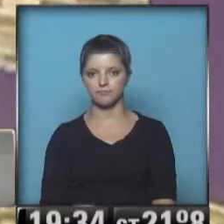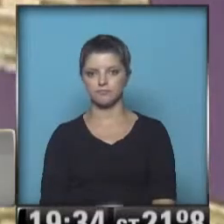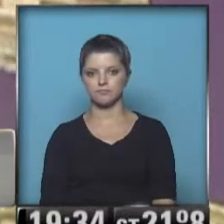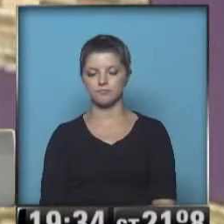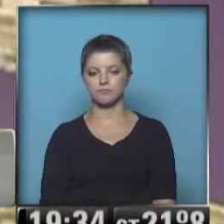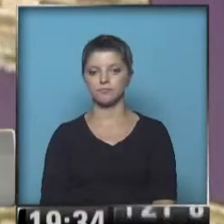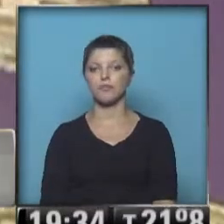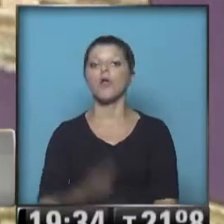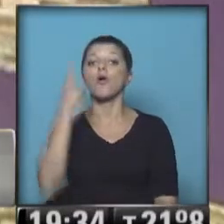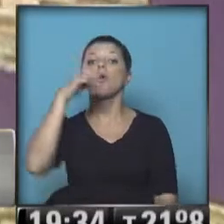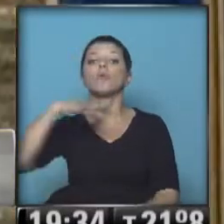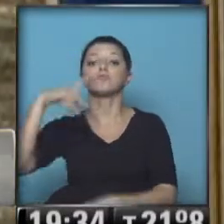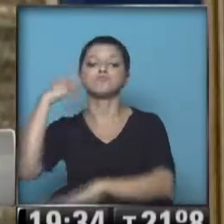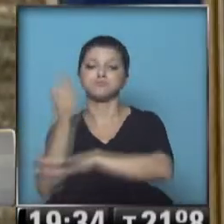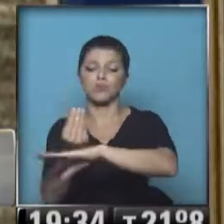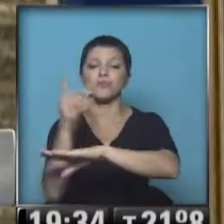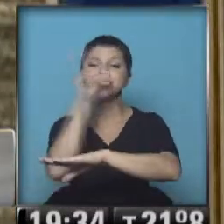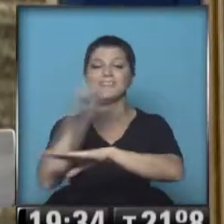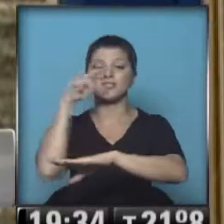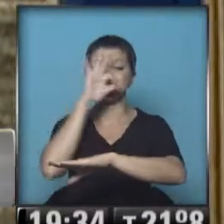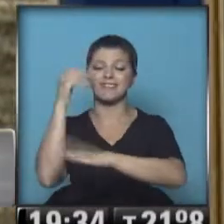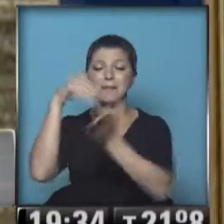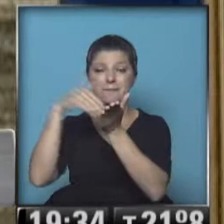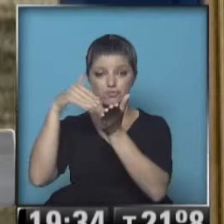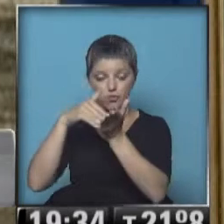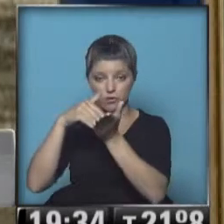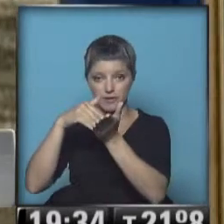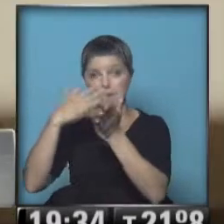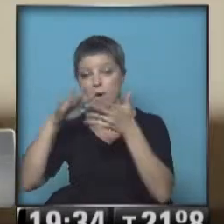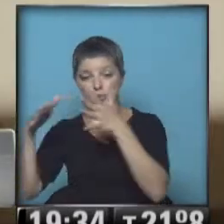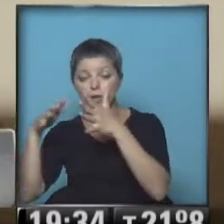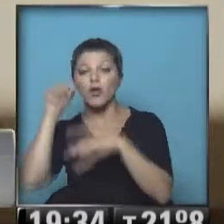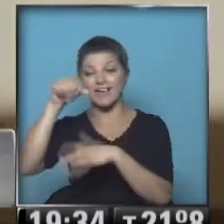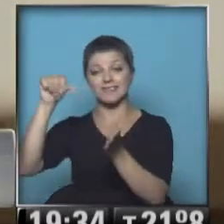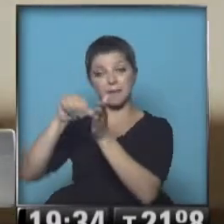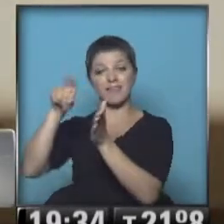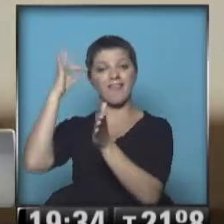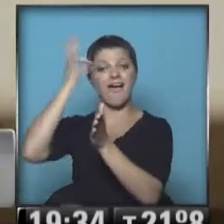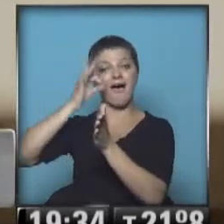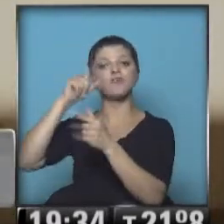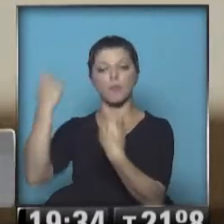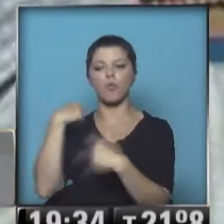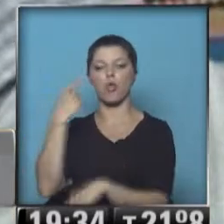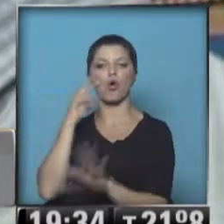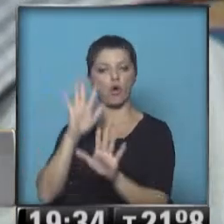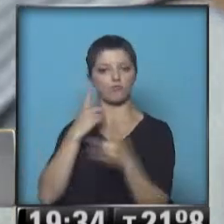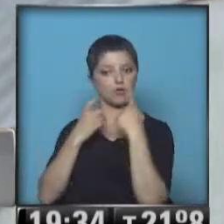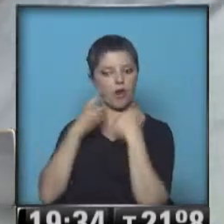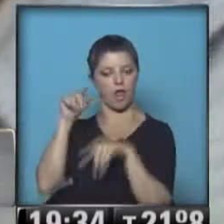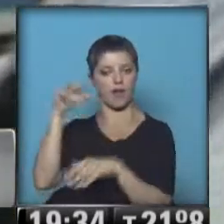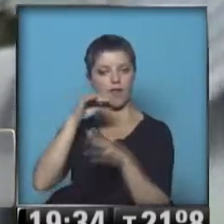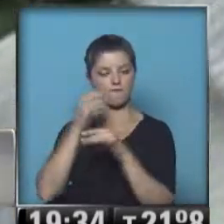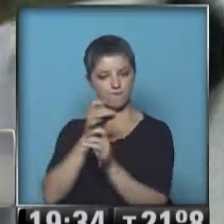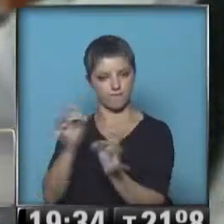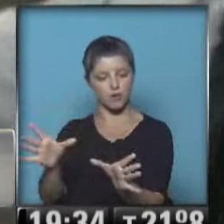Con una población superior a los 170 millones, el país africano logró controlar el virus y tras permanecer 42